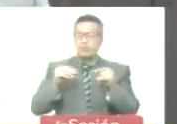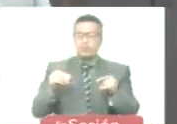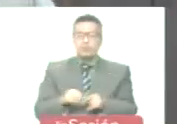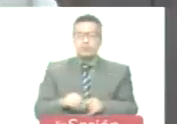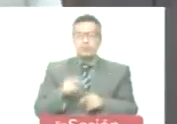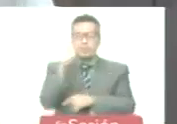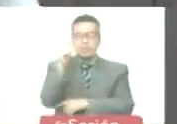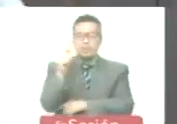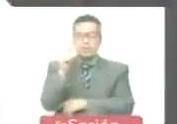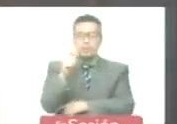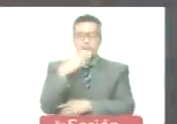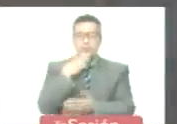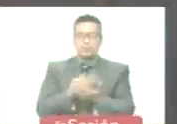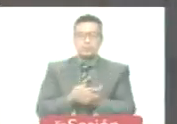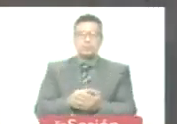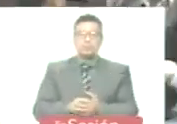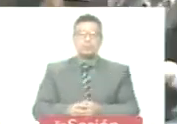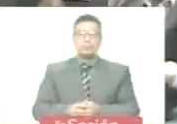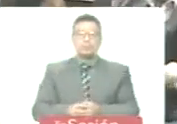señores diputados.